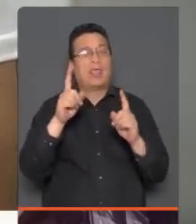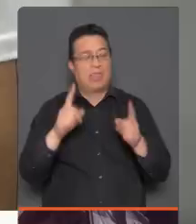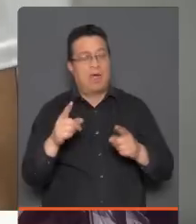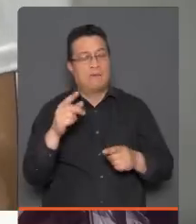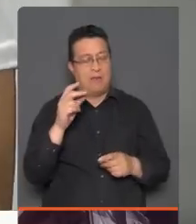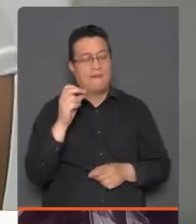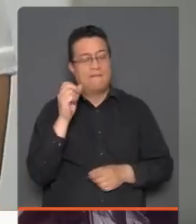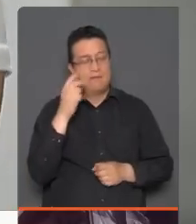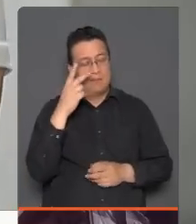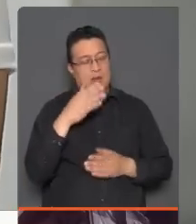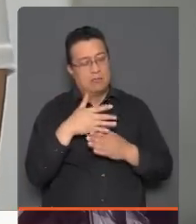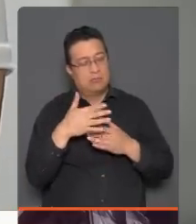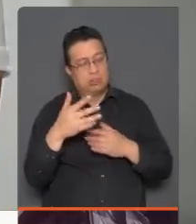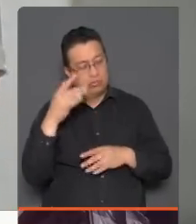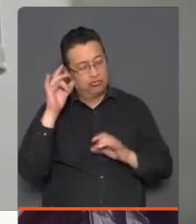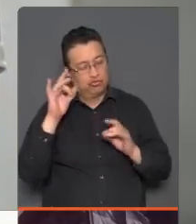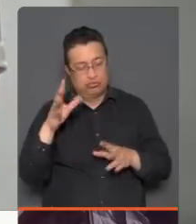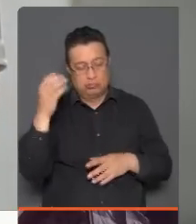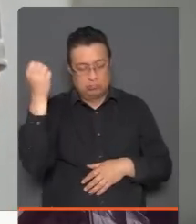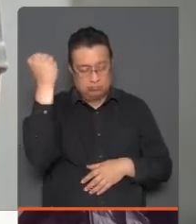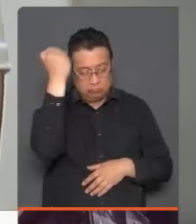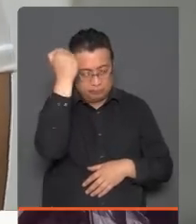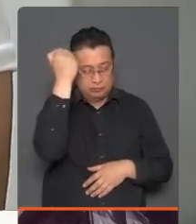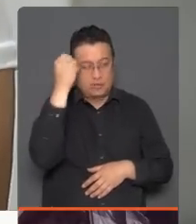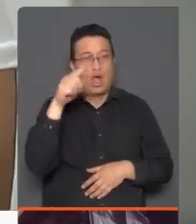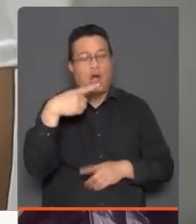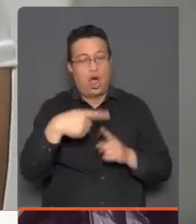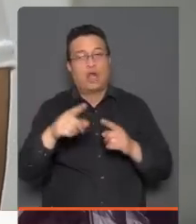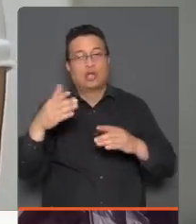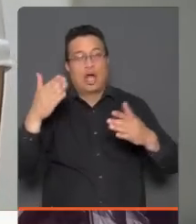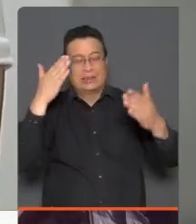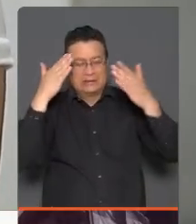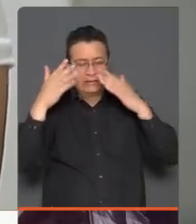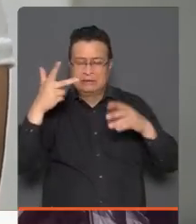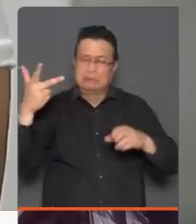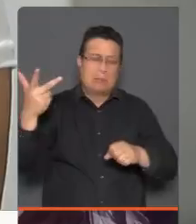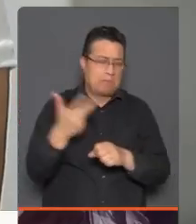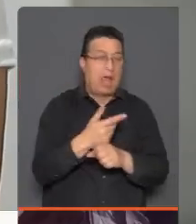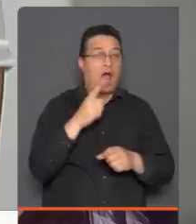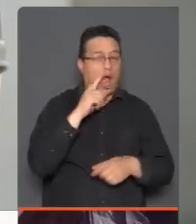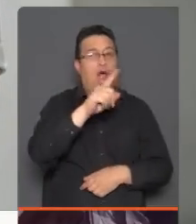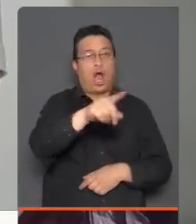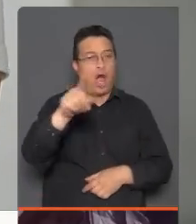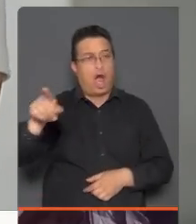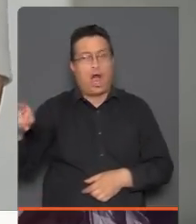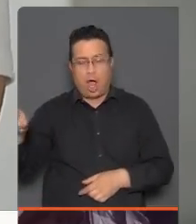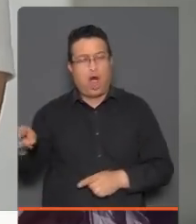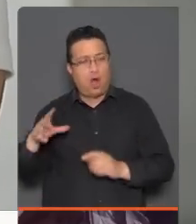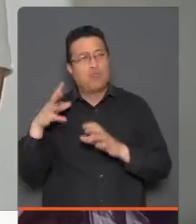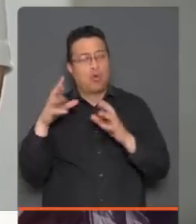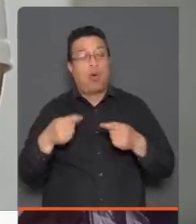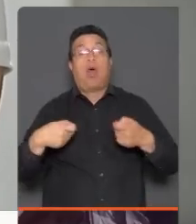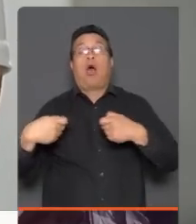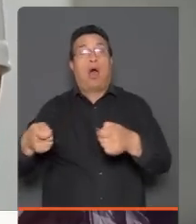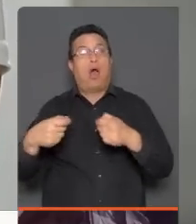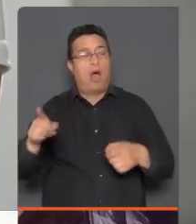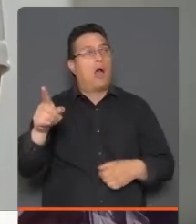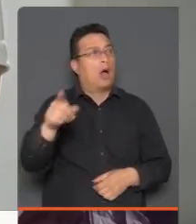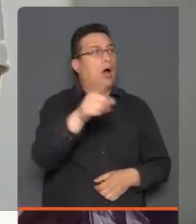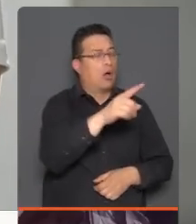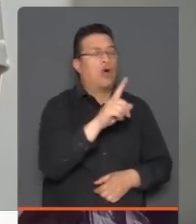con secuelas y mal psicológicamente, y han gastado quizás cuánto dinero